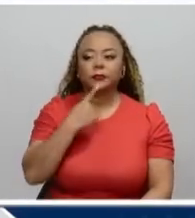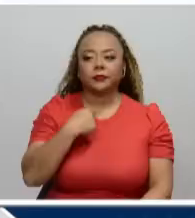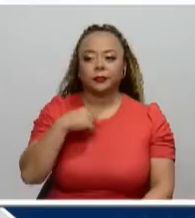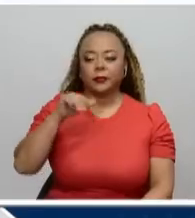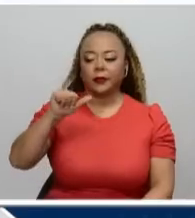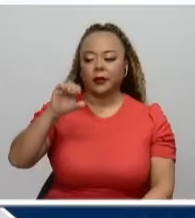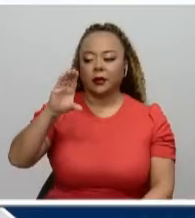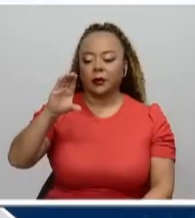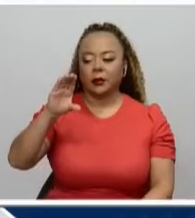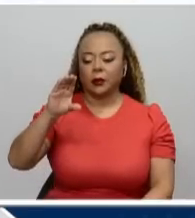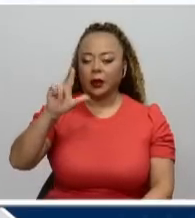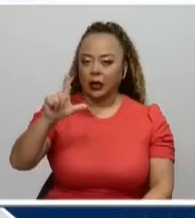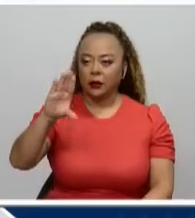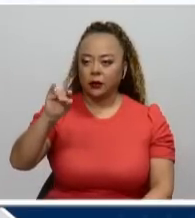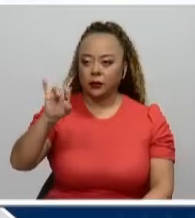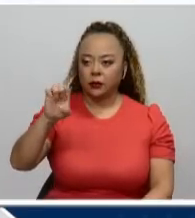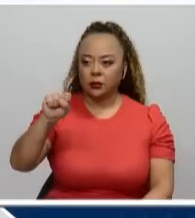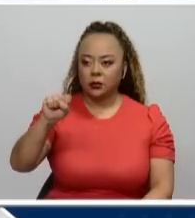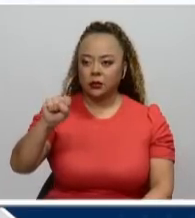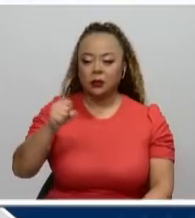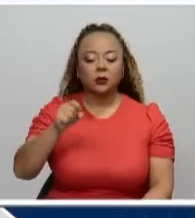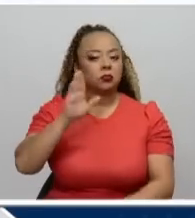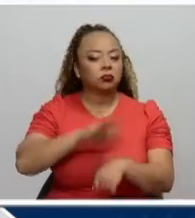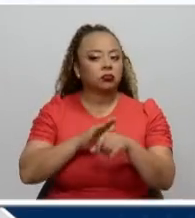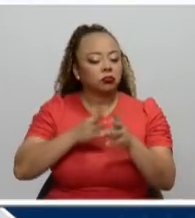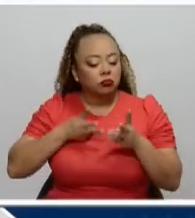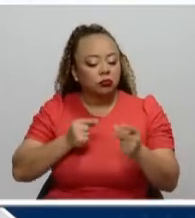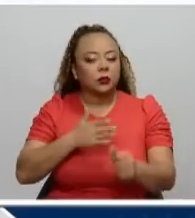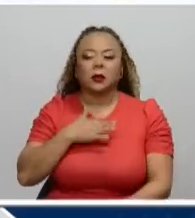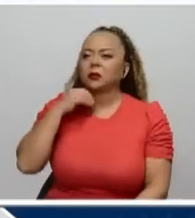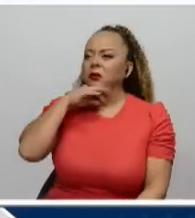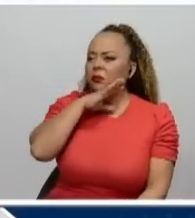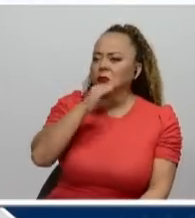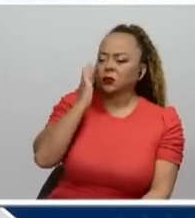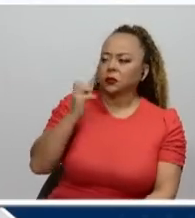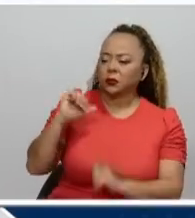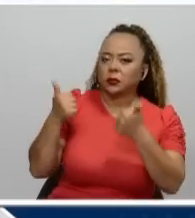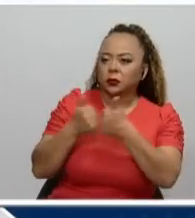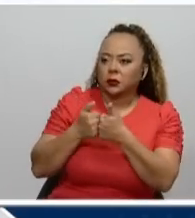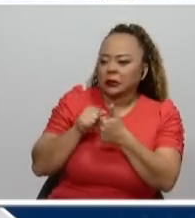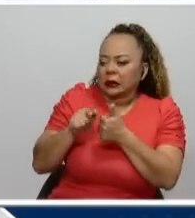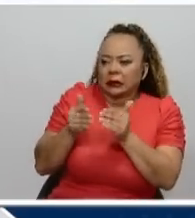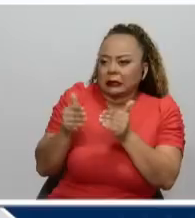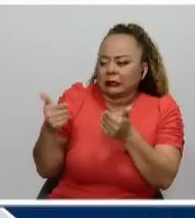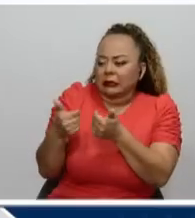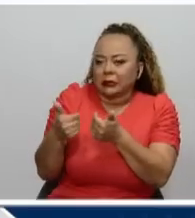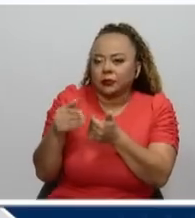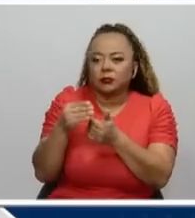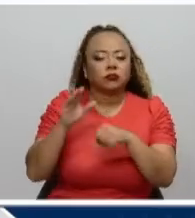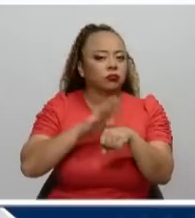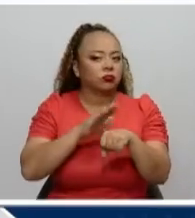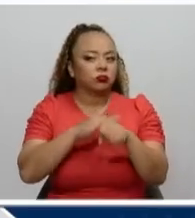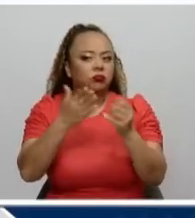al coser que lo quieren dejar fluir a mí me extrañó porque los partidos son ahí a la par verdad Ajá lo quieren